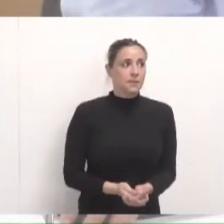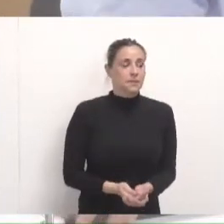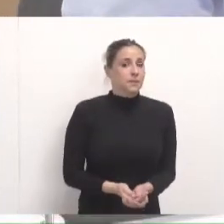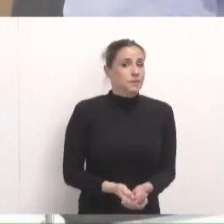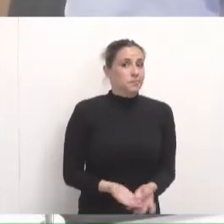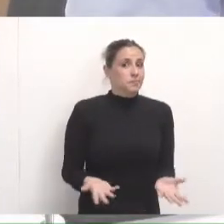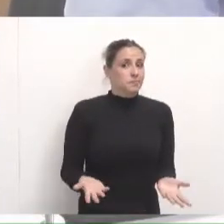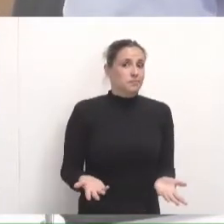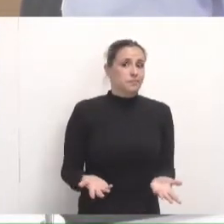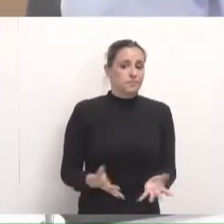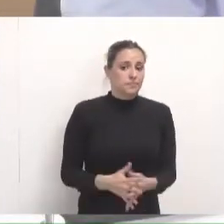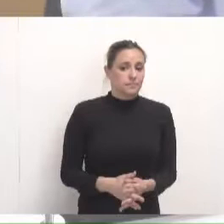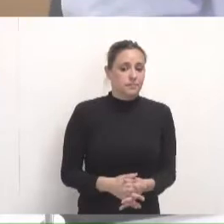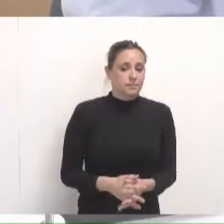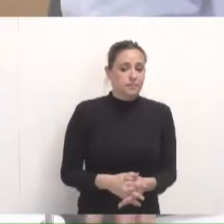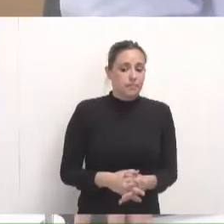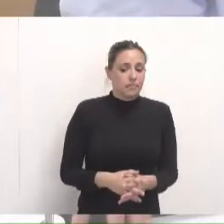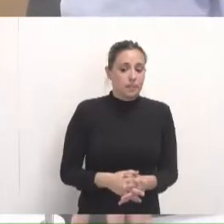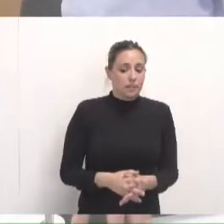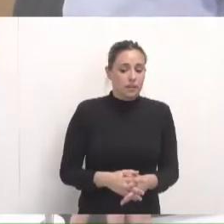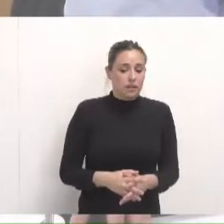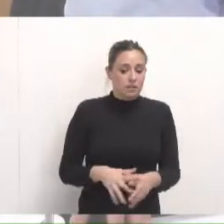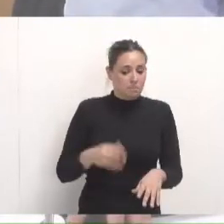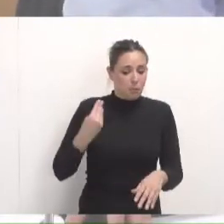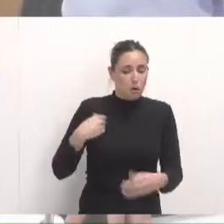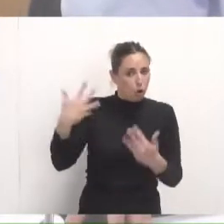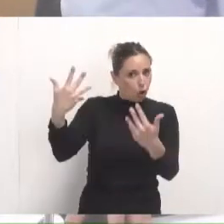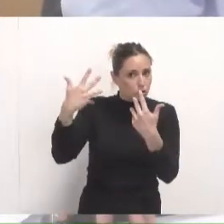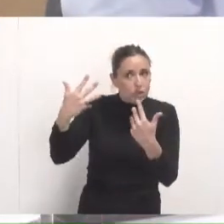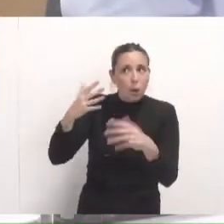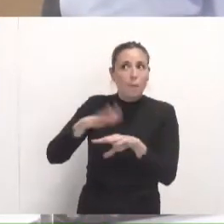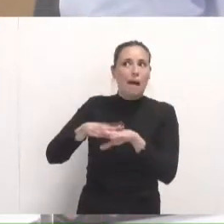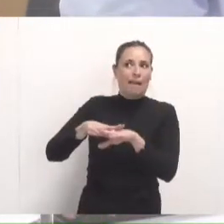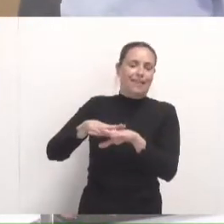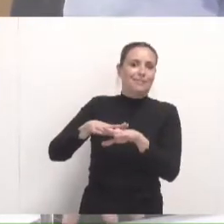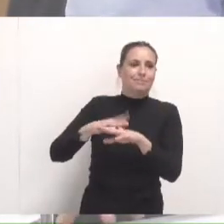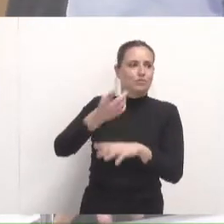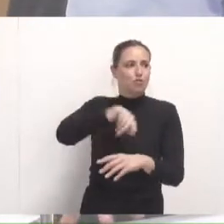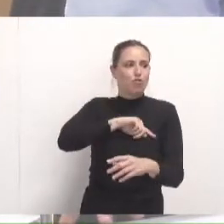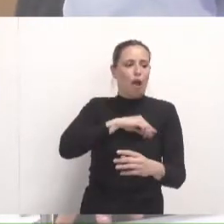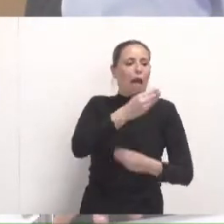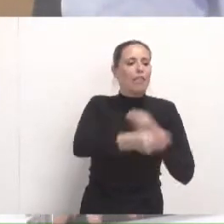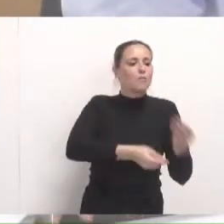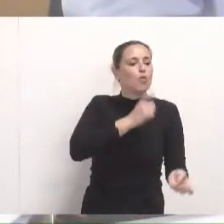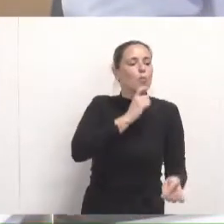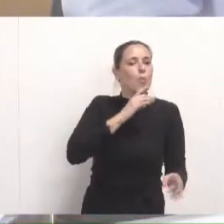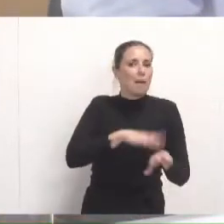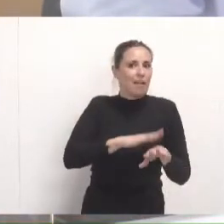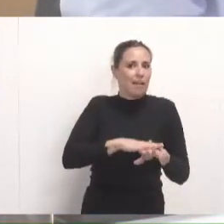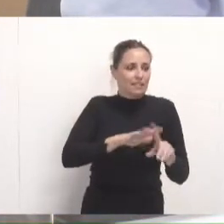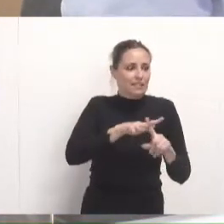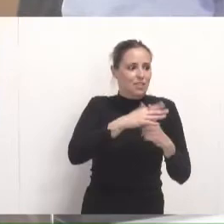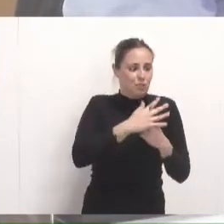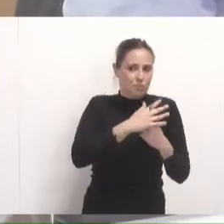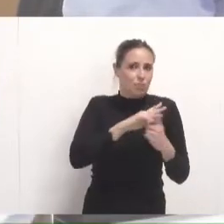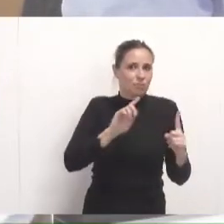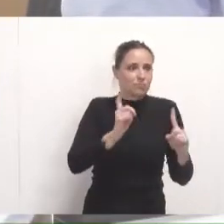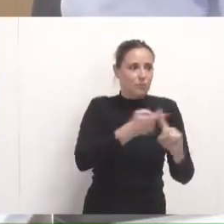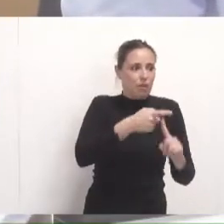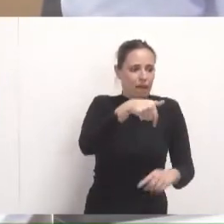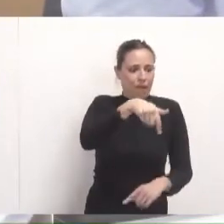de actuar sobre esta situación, sobre las termitas en la